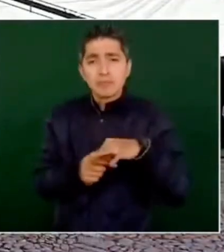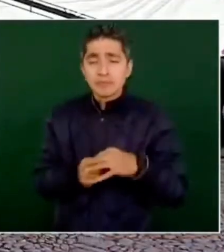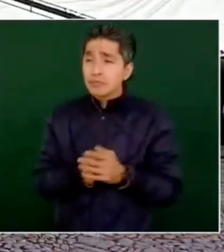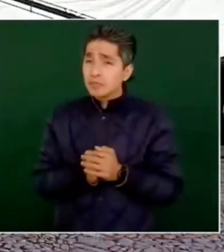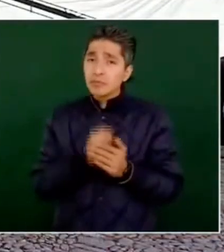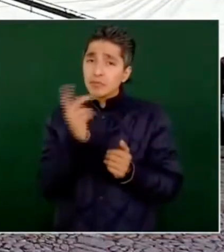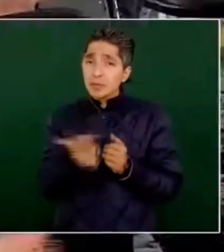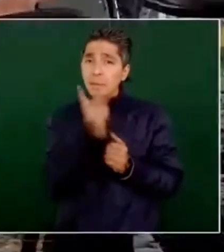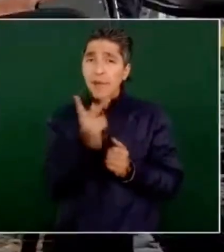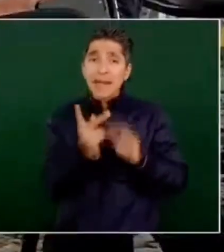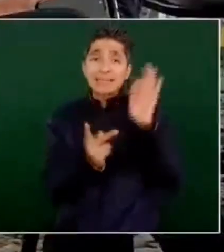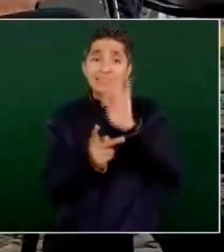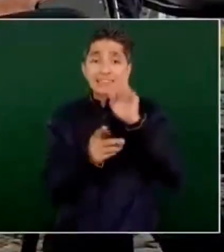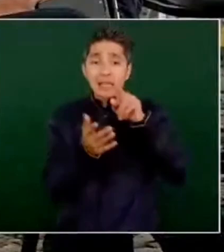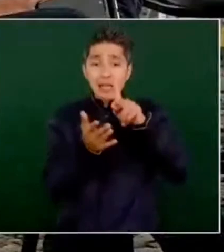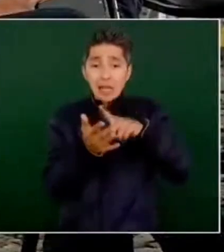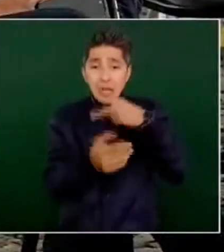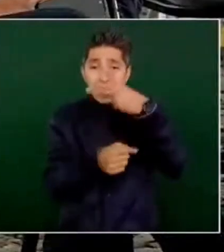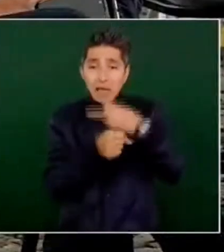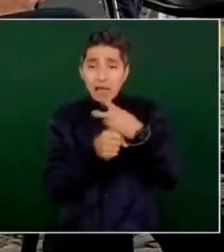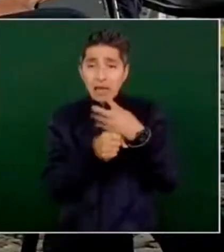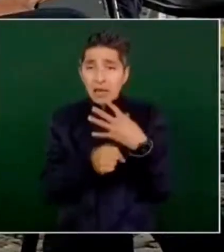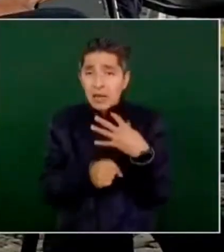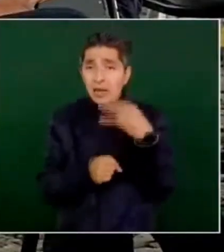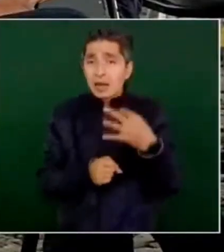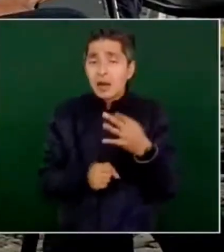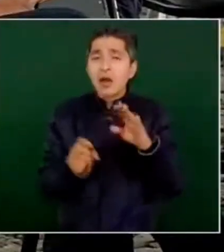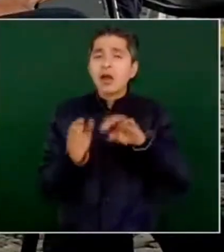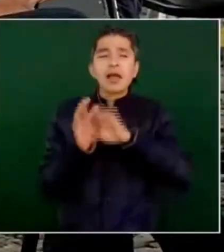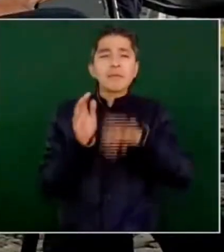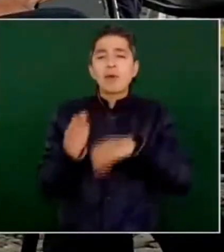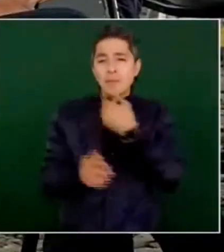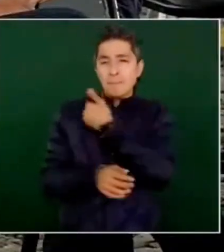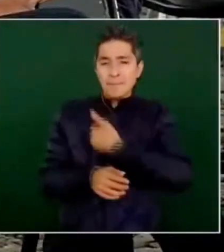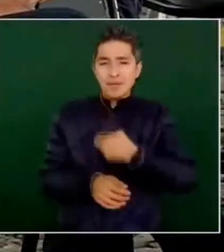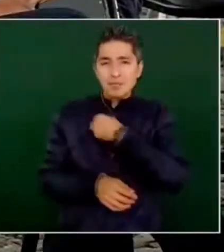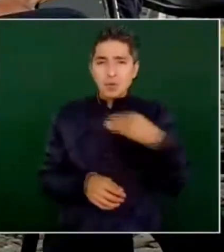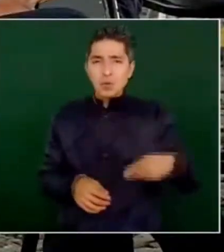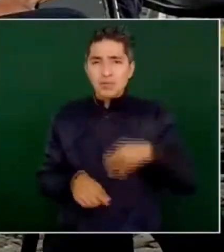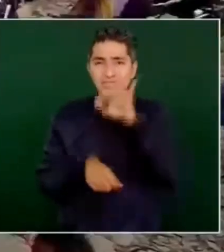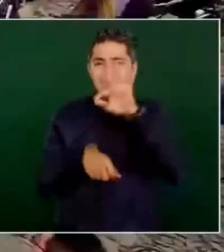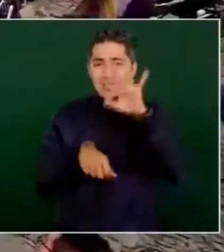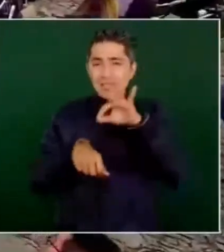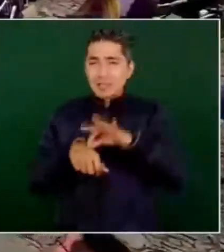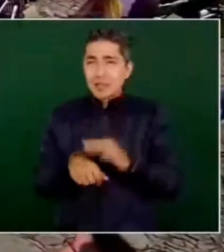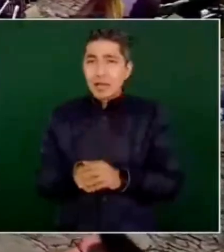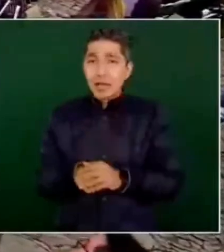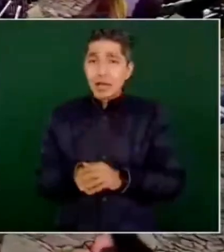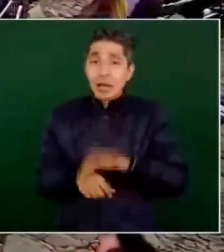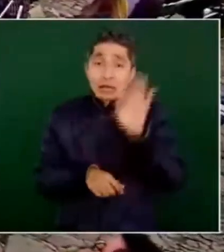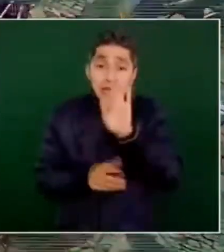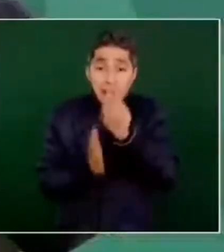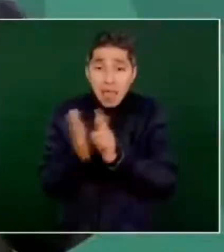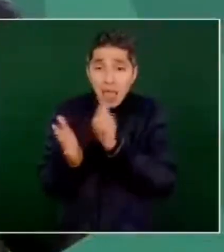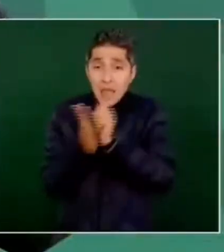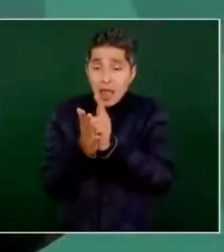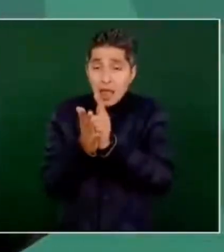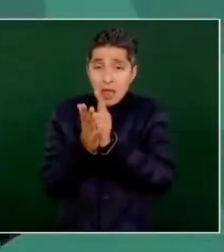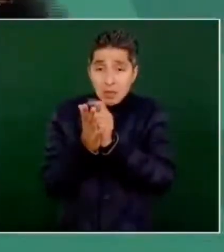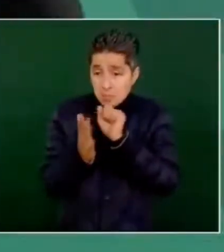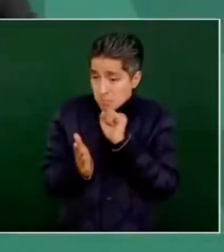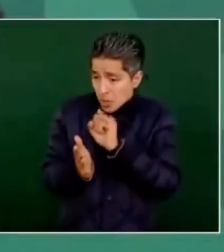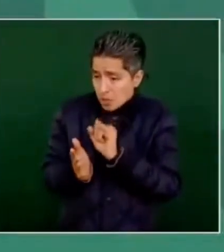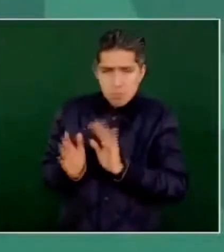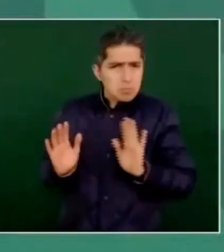casos reelegirse, como es el caso de la presidenta municipal de Chilpancingo. Si legalmente está permitido. Sí.